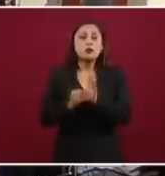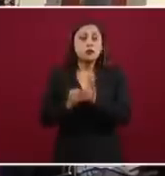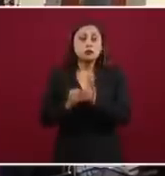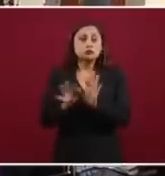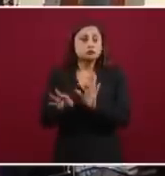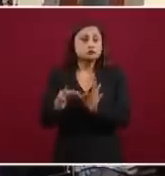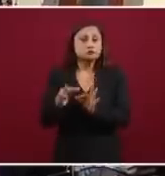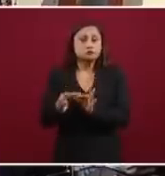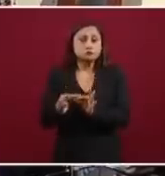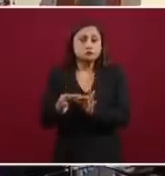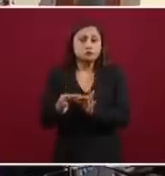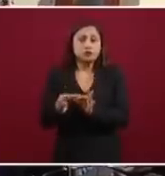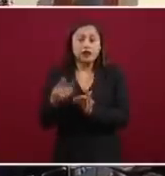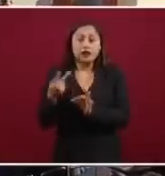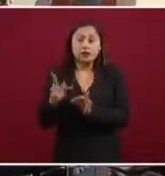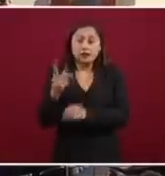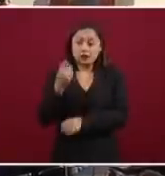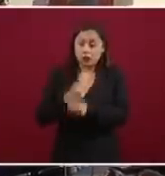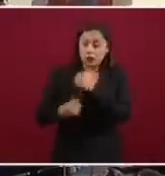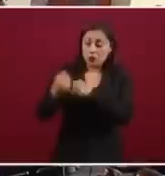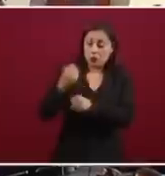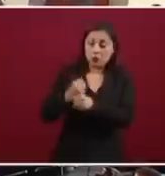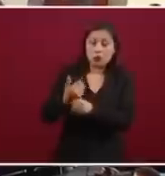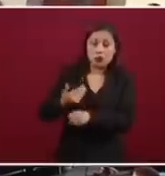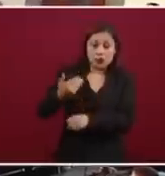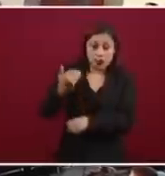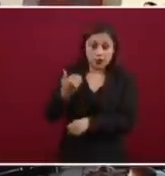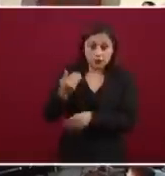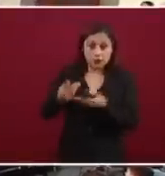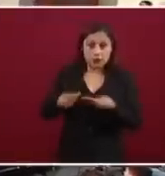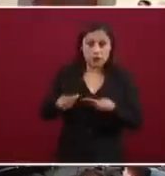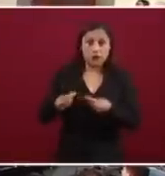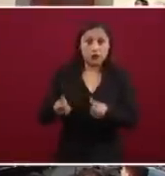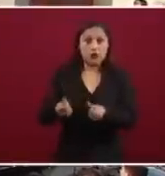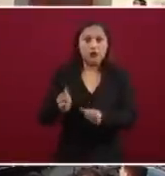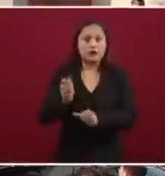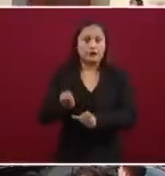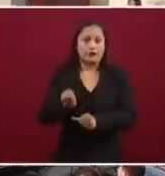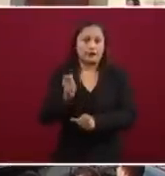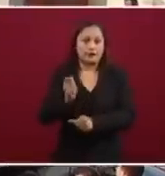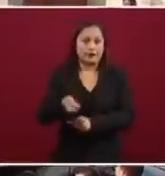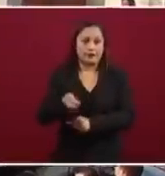Pero lo ejercido del año pasado no quiere decir